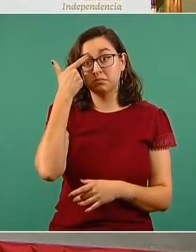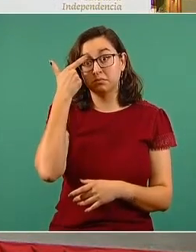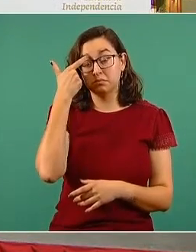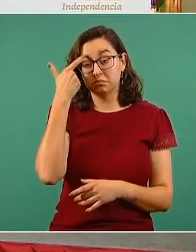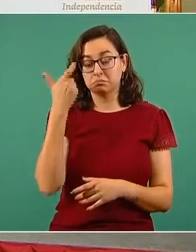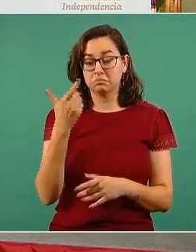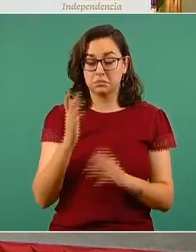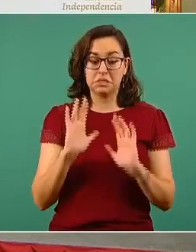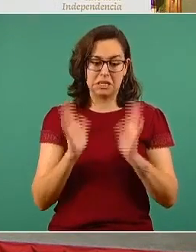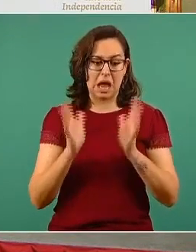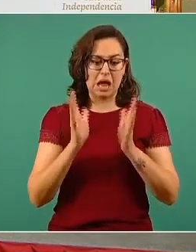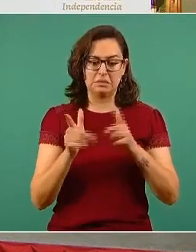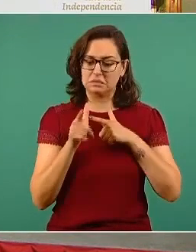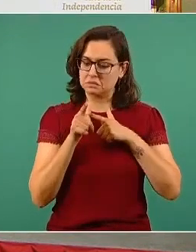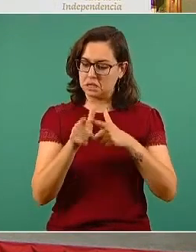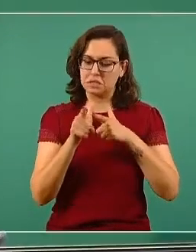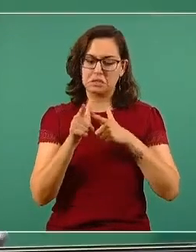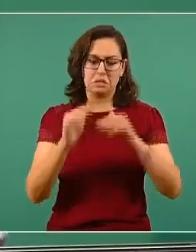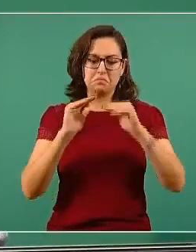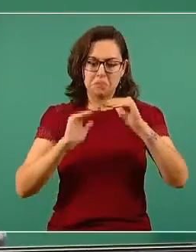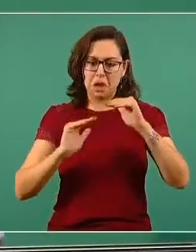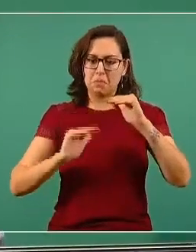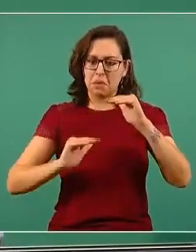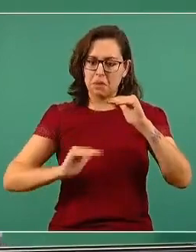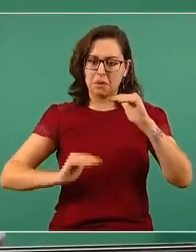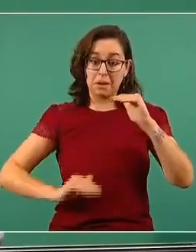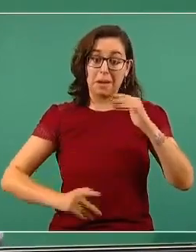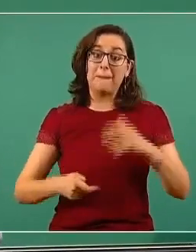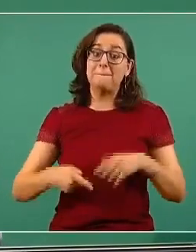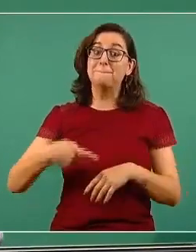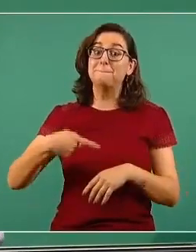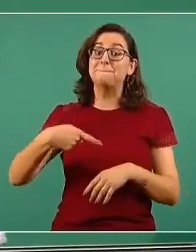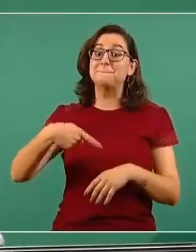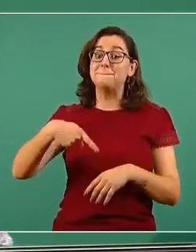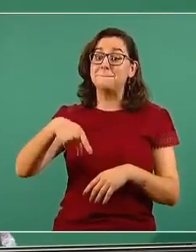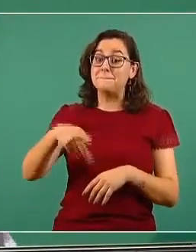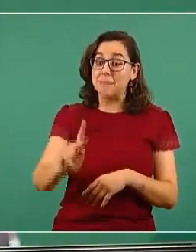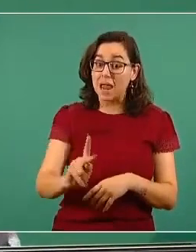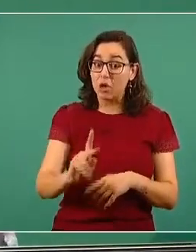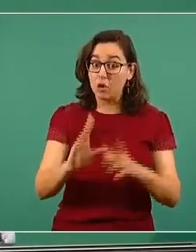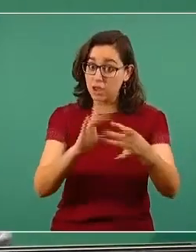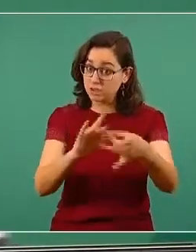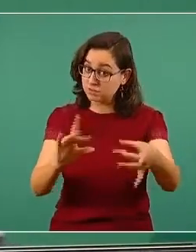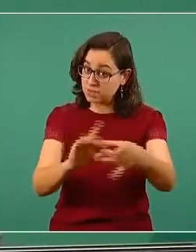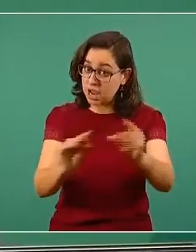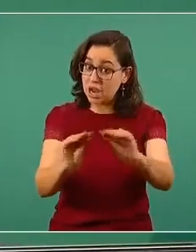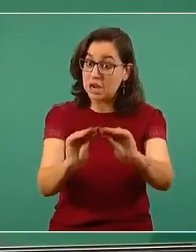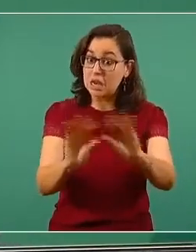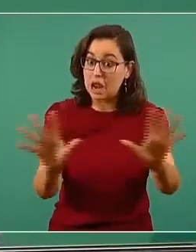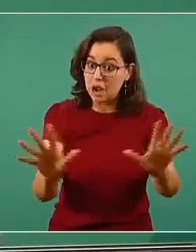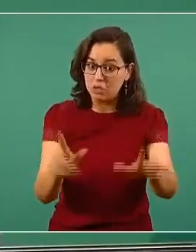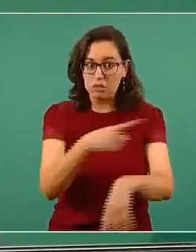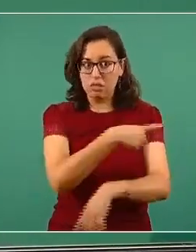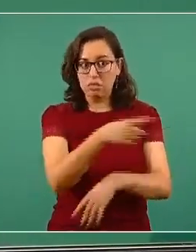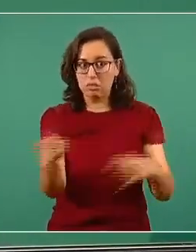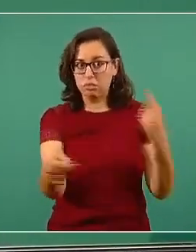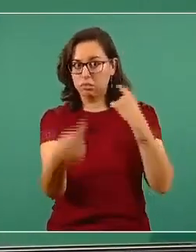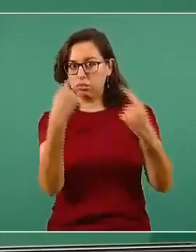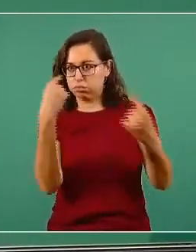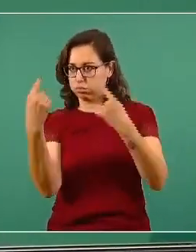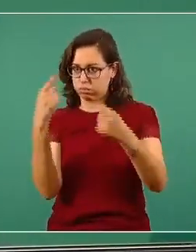reducción sostenida, pero como hemos dicho siempre, y lo dejamos muy en claro para que nadie después no nos vaya a reclamar que no lo